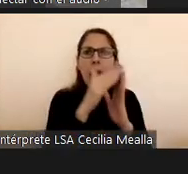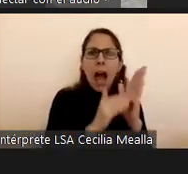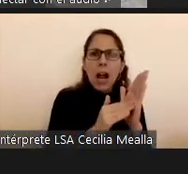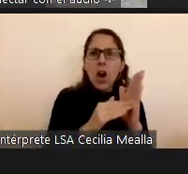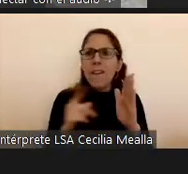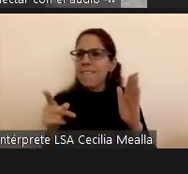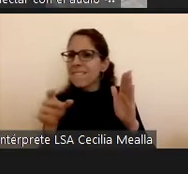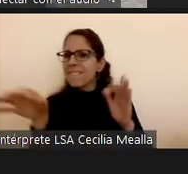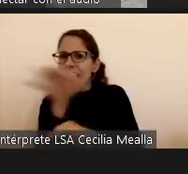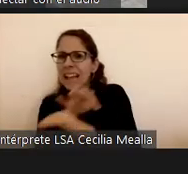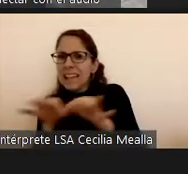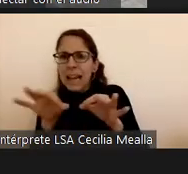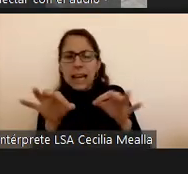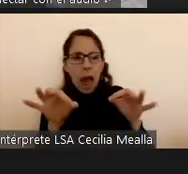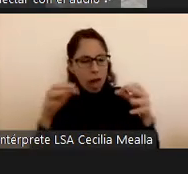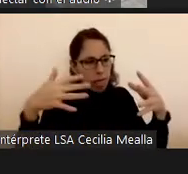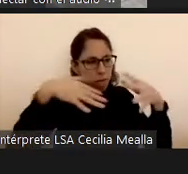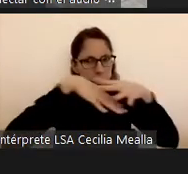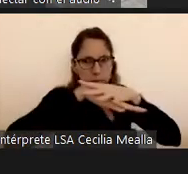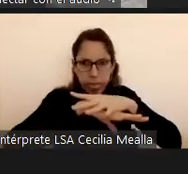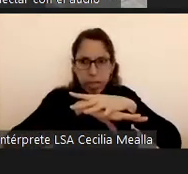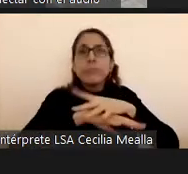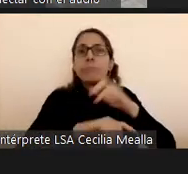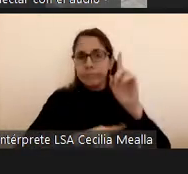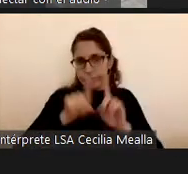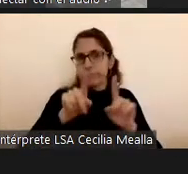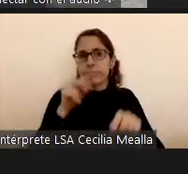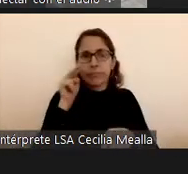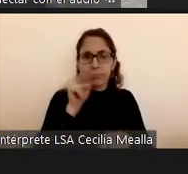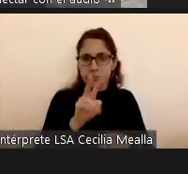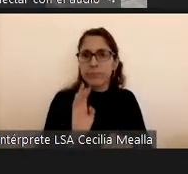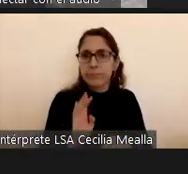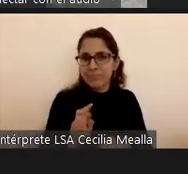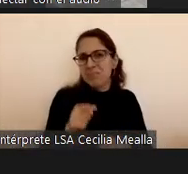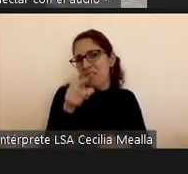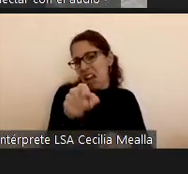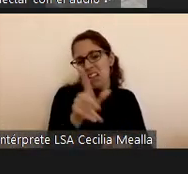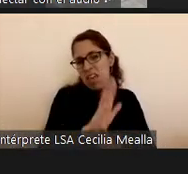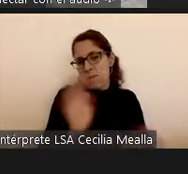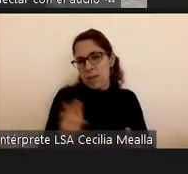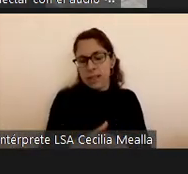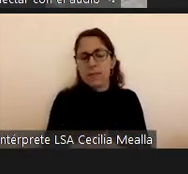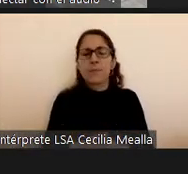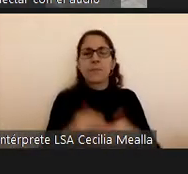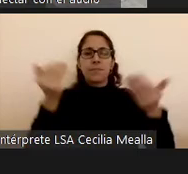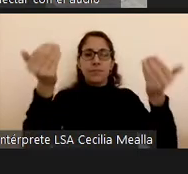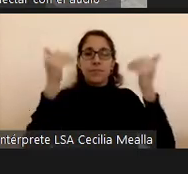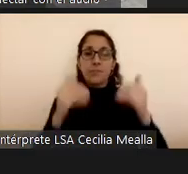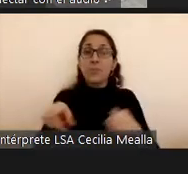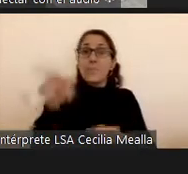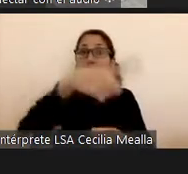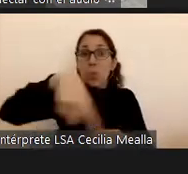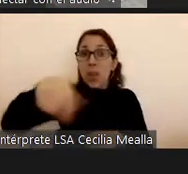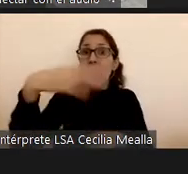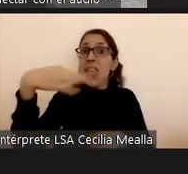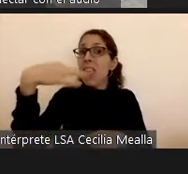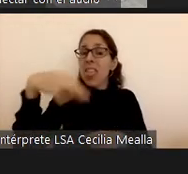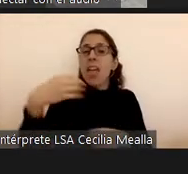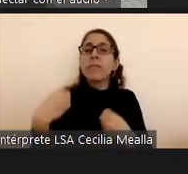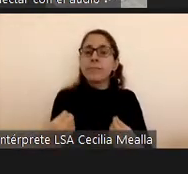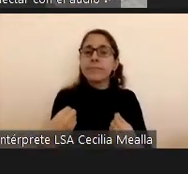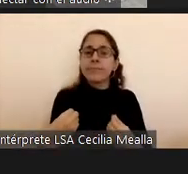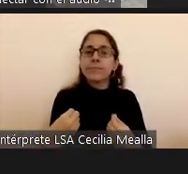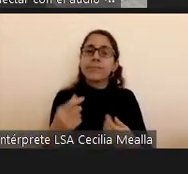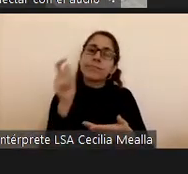Bueno, en esta muestra no ven más que ustedes lo que tienen que hacer es